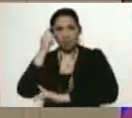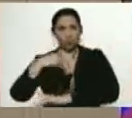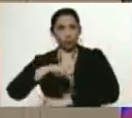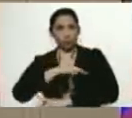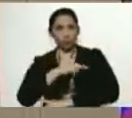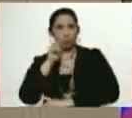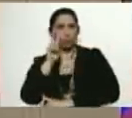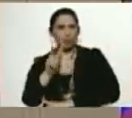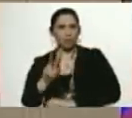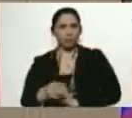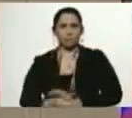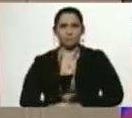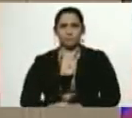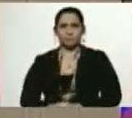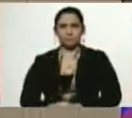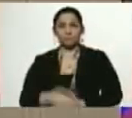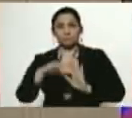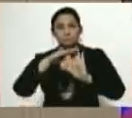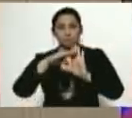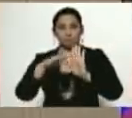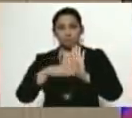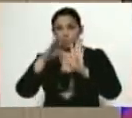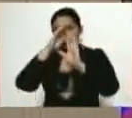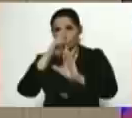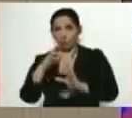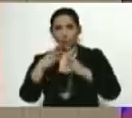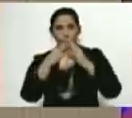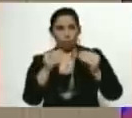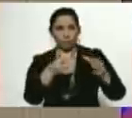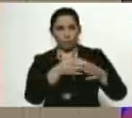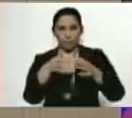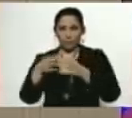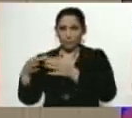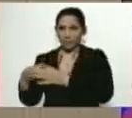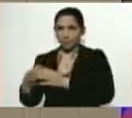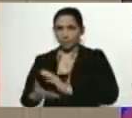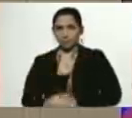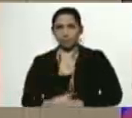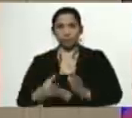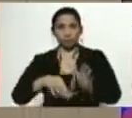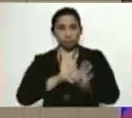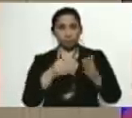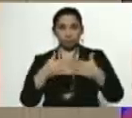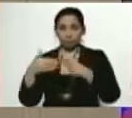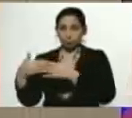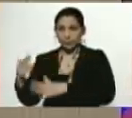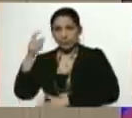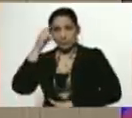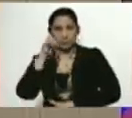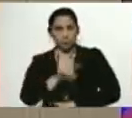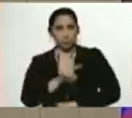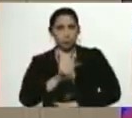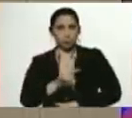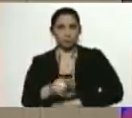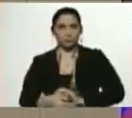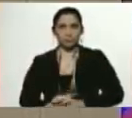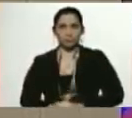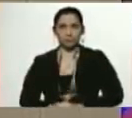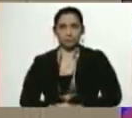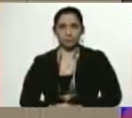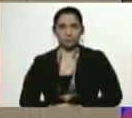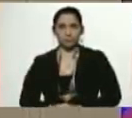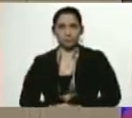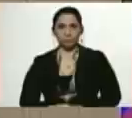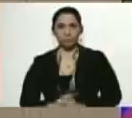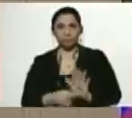estamos viendo en el cumplimiento de todos los sectores que se han reactivado desde el día lunes, pues